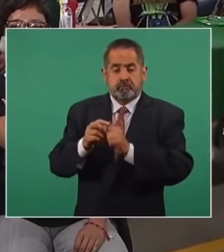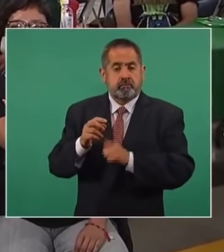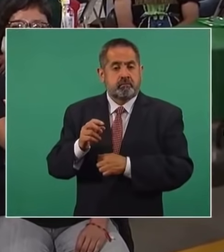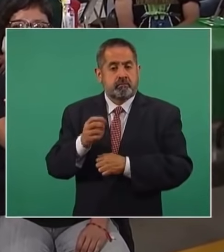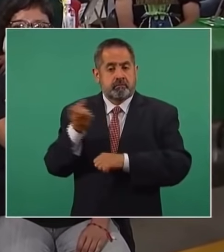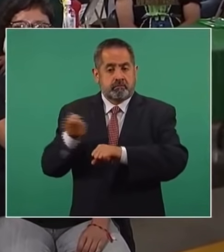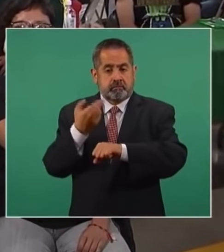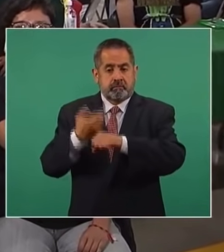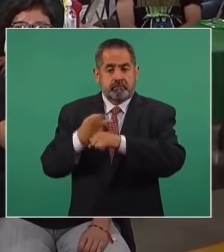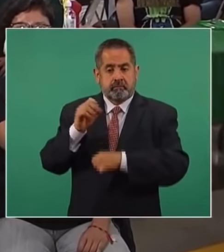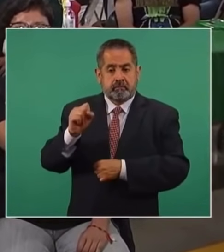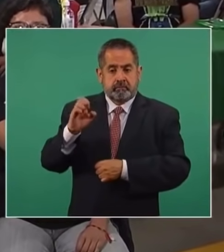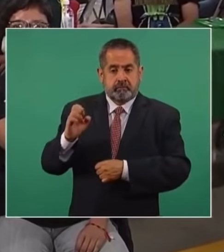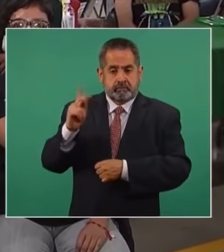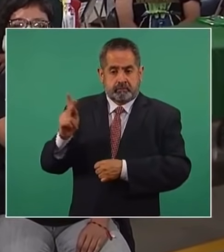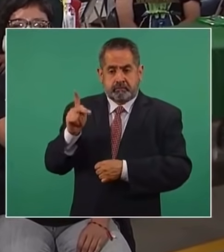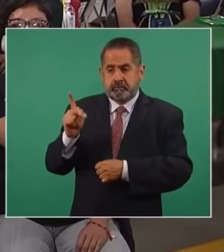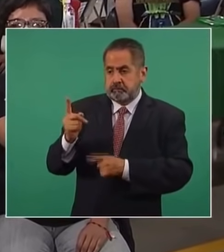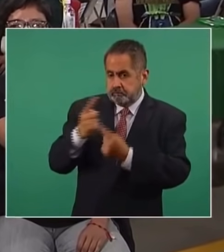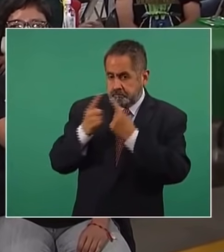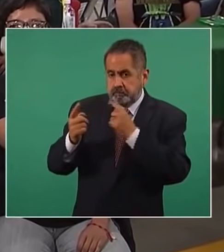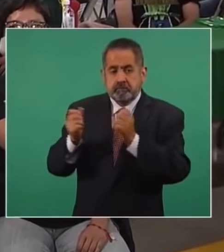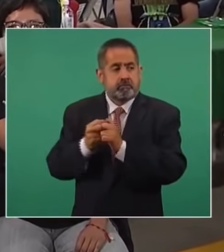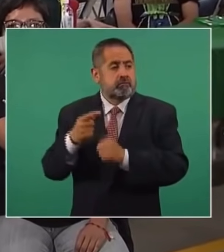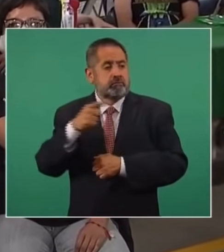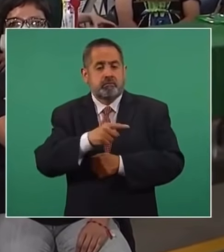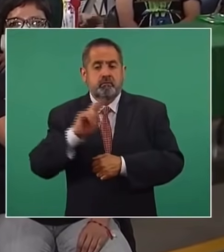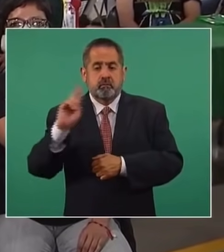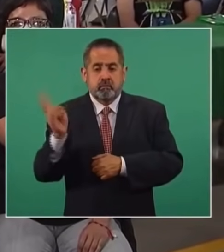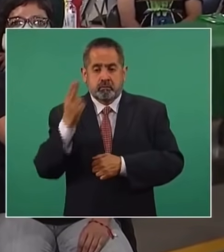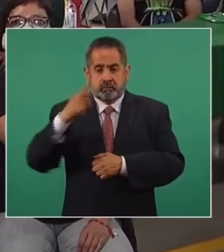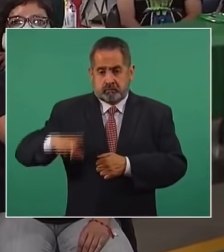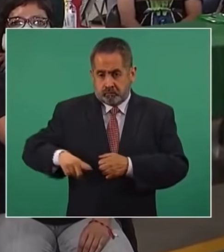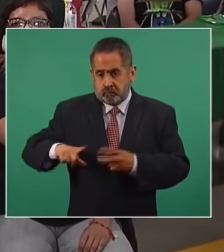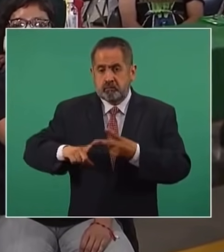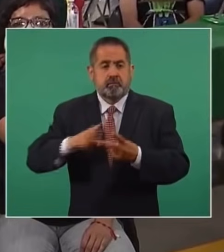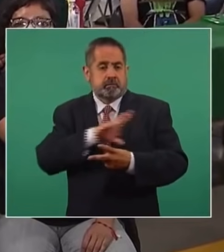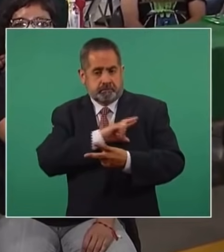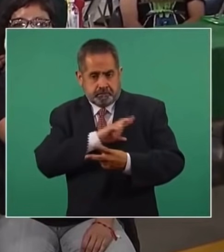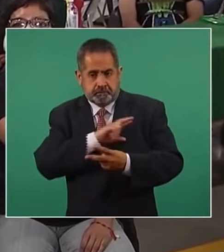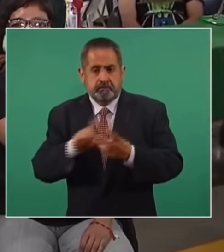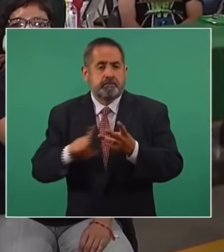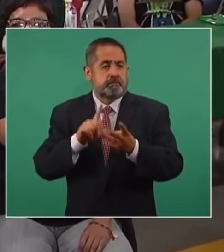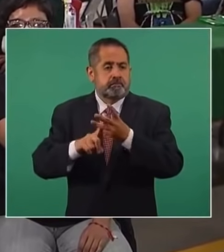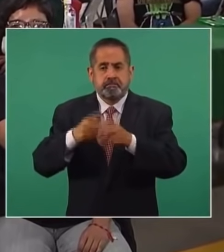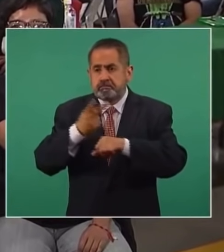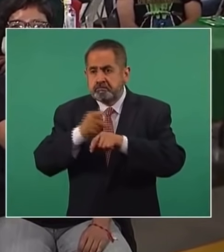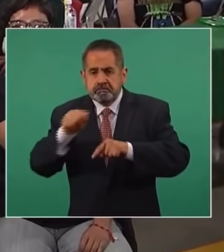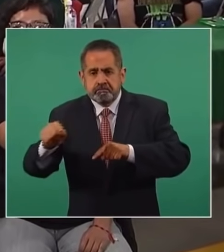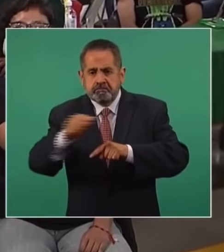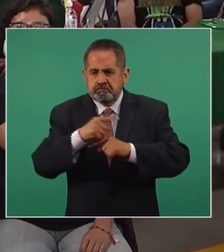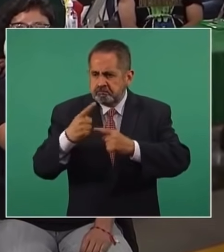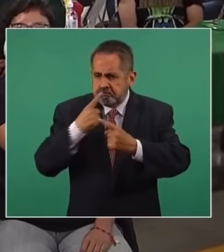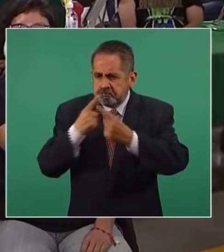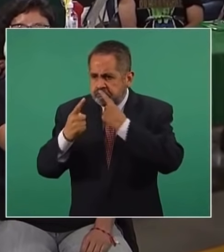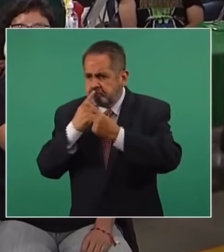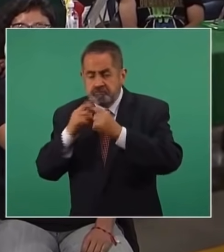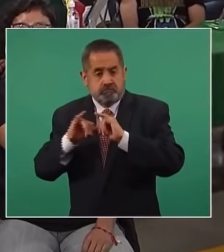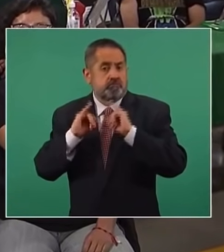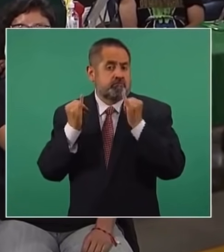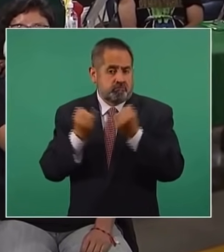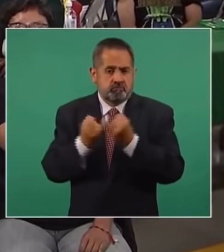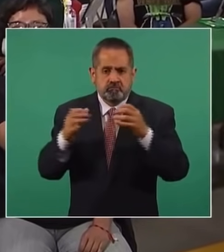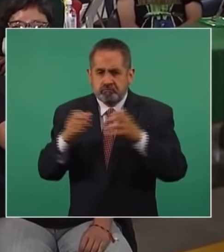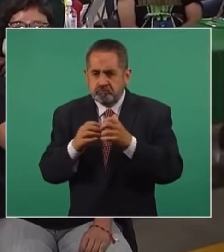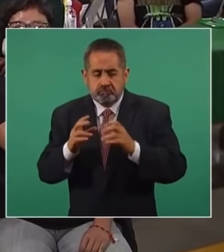Educación Pública, con las universidades públicas y privadas, escuelas de educación media superior, para que ya en